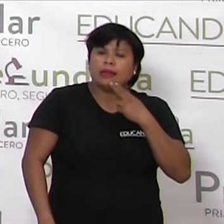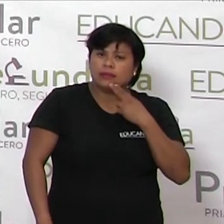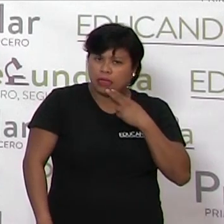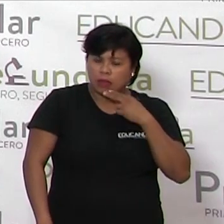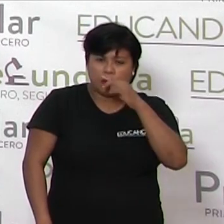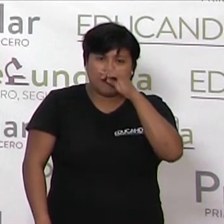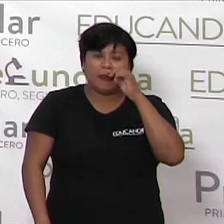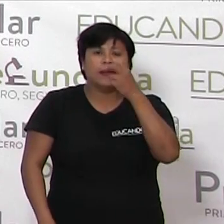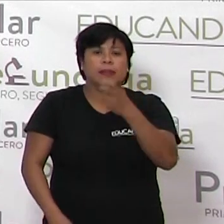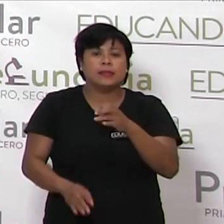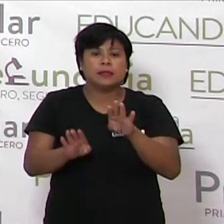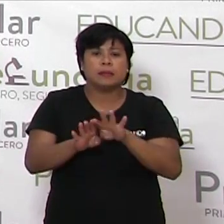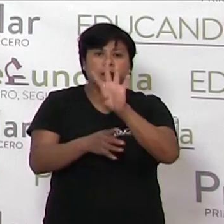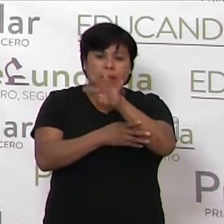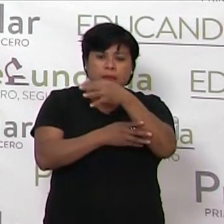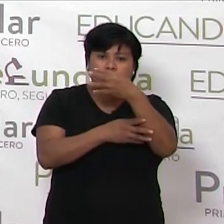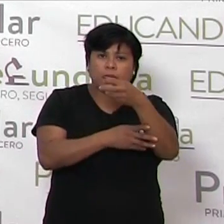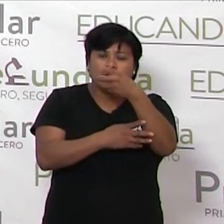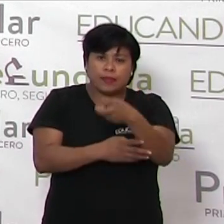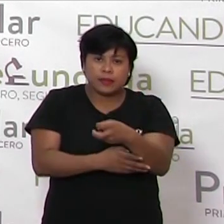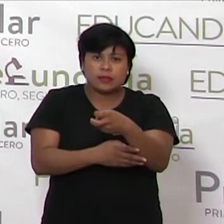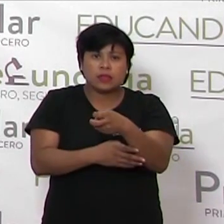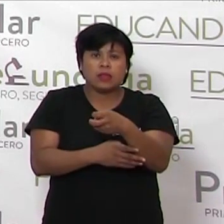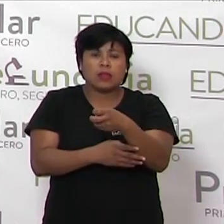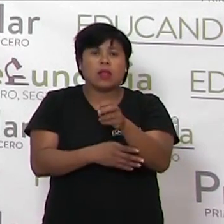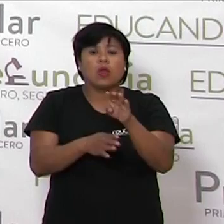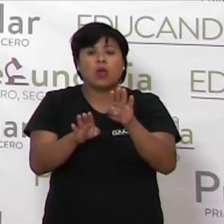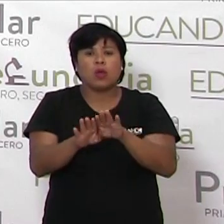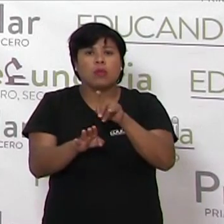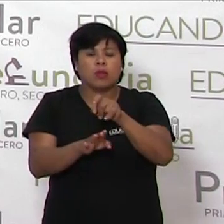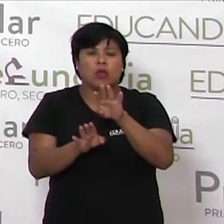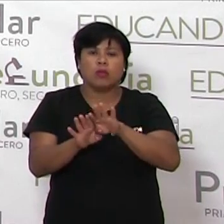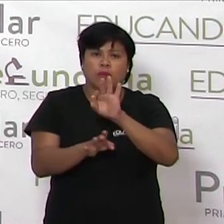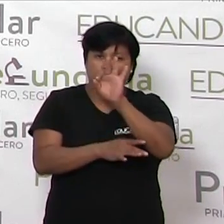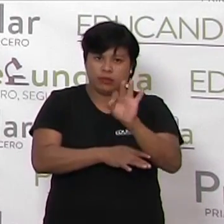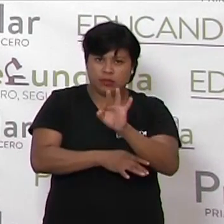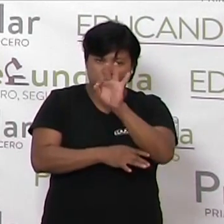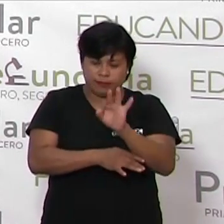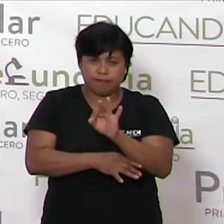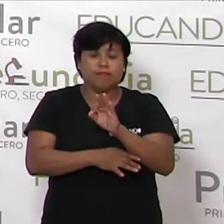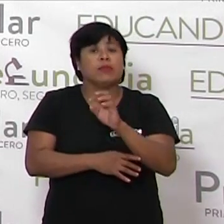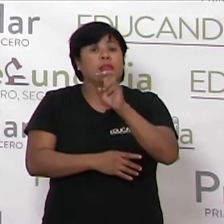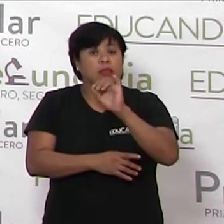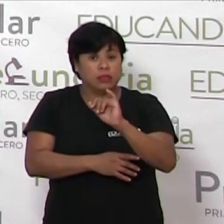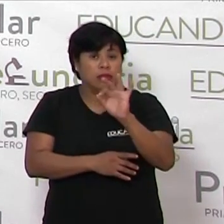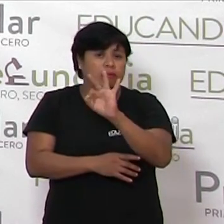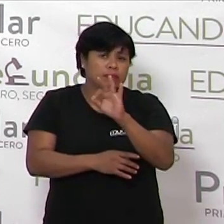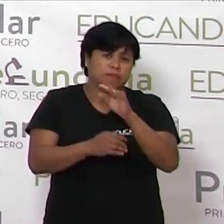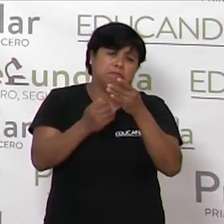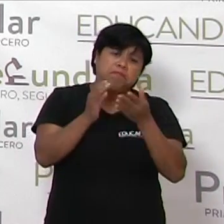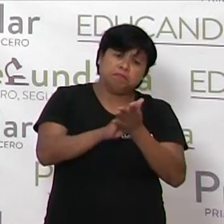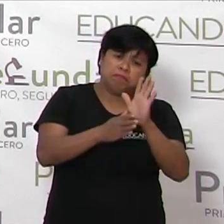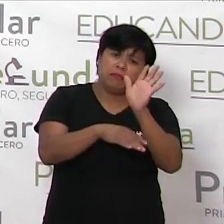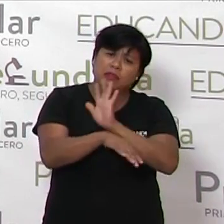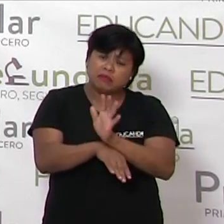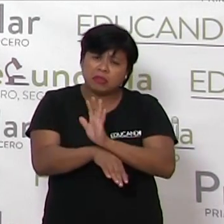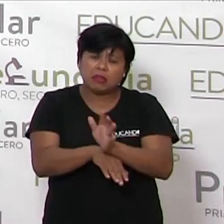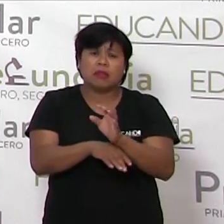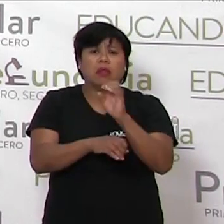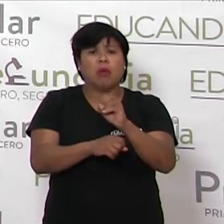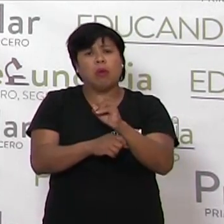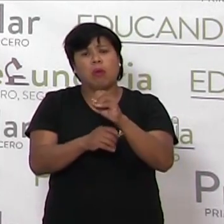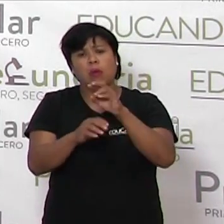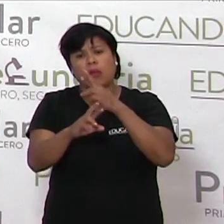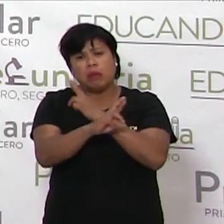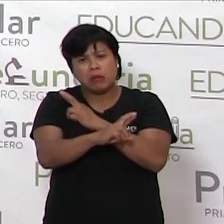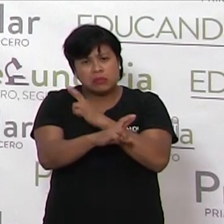utilizado estas tablas o estas constantes de proporcionalidad. Sin duda alguna, si vas al cine o si has ido al cine o